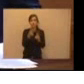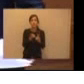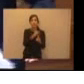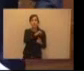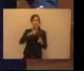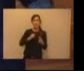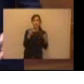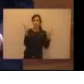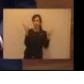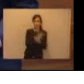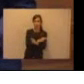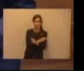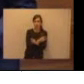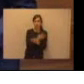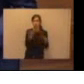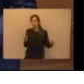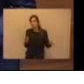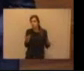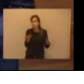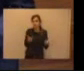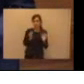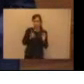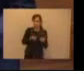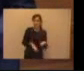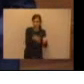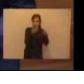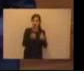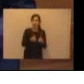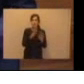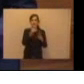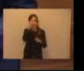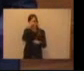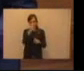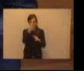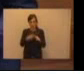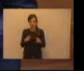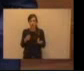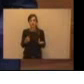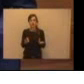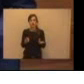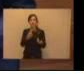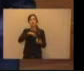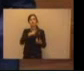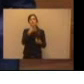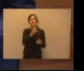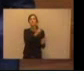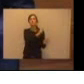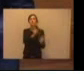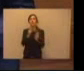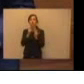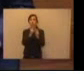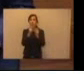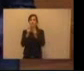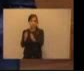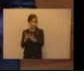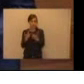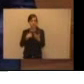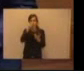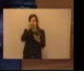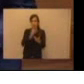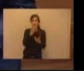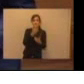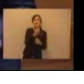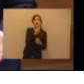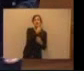desprivatizar. Oiga, adelante, pero tenga usted en cuenta una cosa. Es que estamos hablando de concesiones, que yo no sé si le restan 10, 15, 25